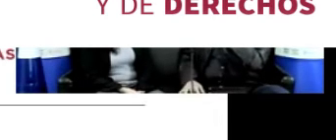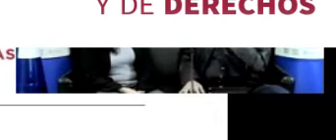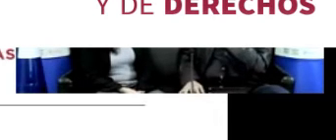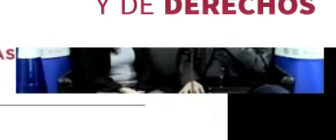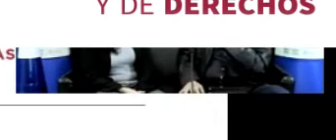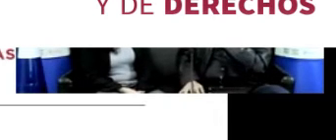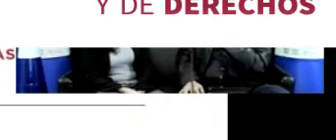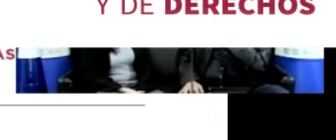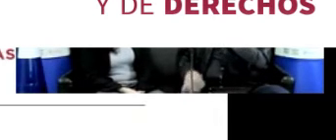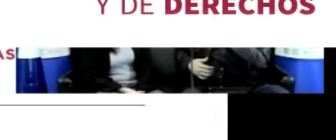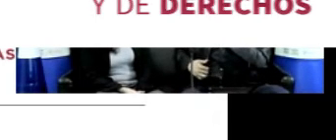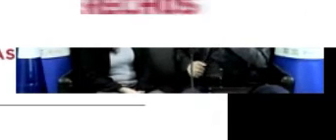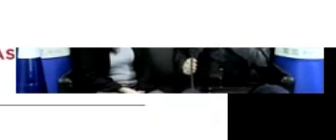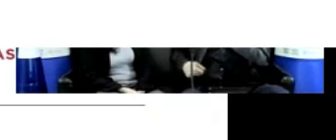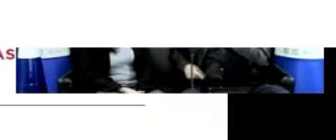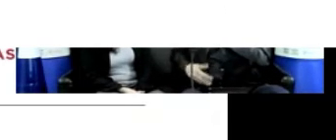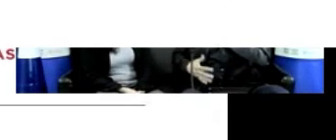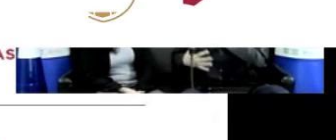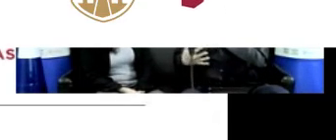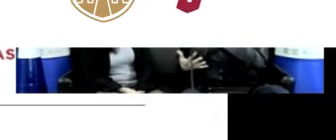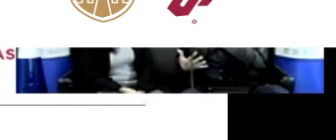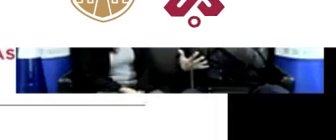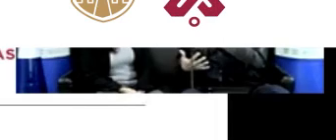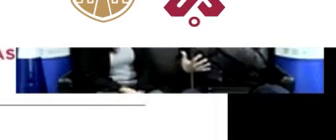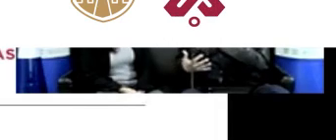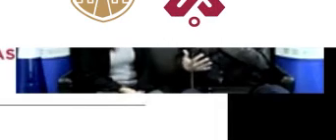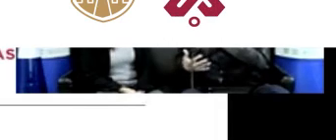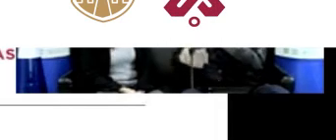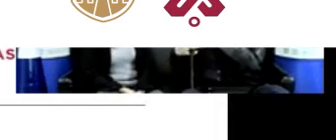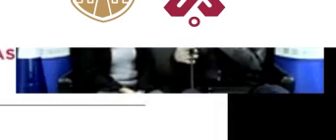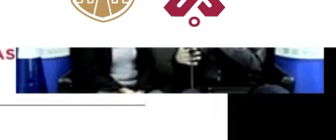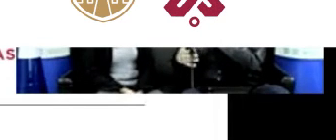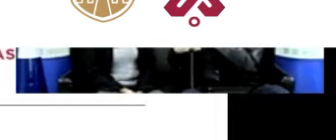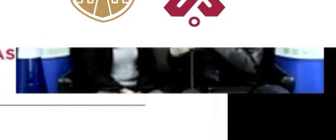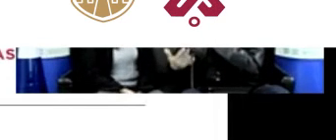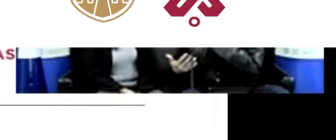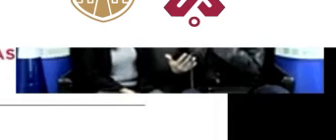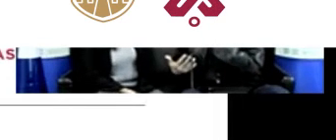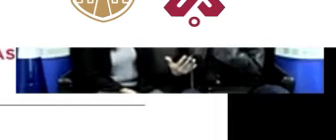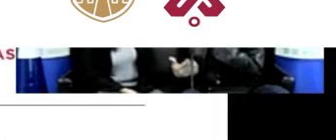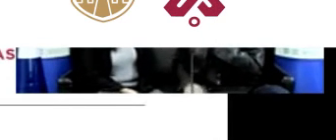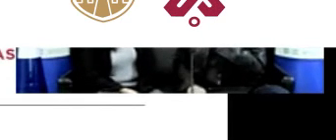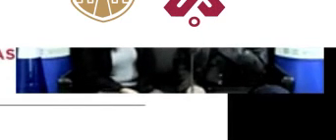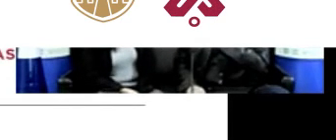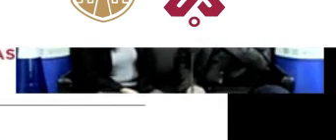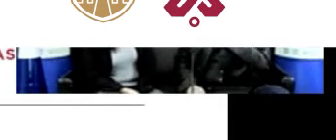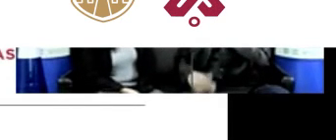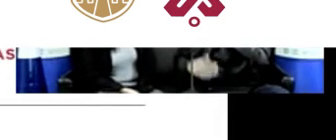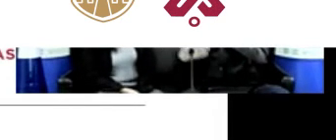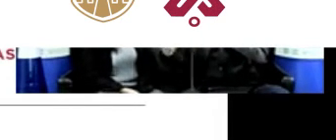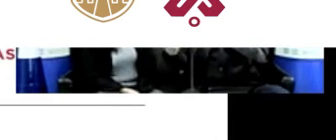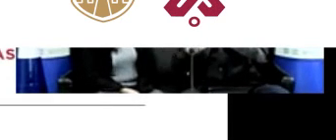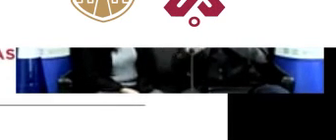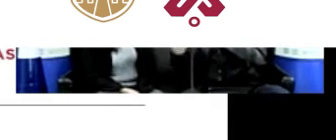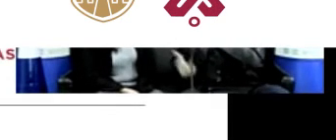su ropa. Entonces cuando vea que la ropa le queda mejor, se motiva a seguir. O luego